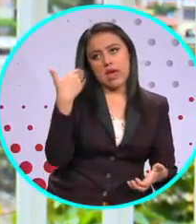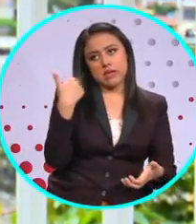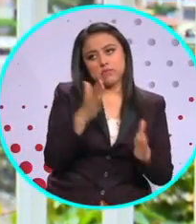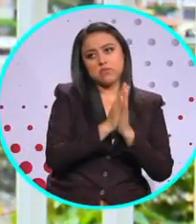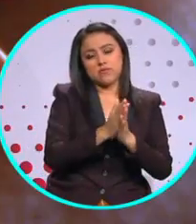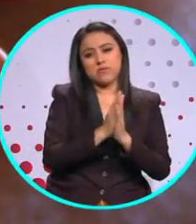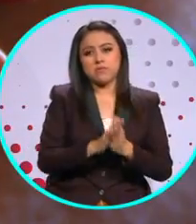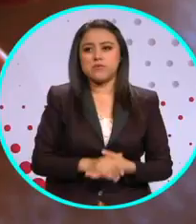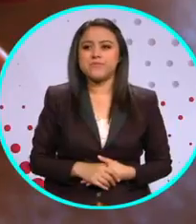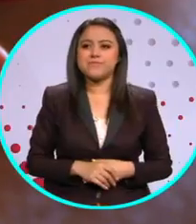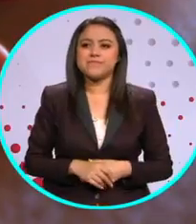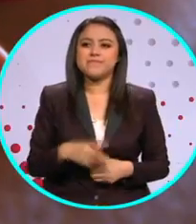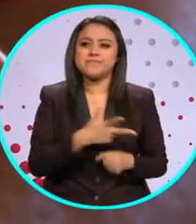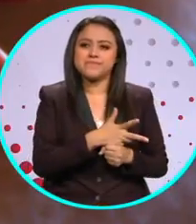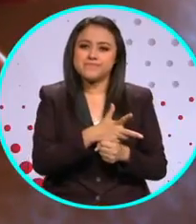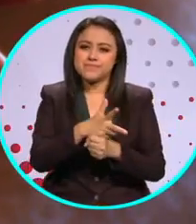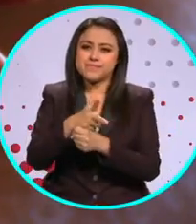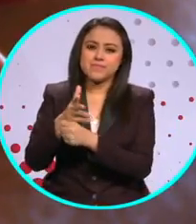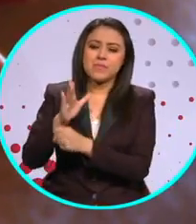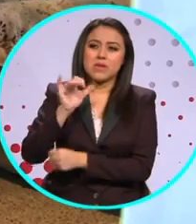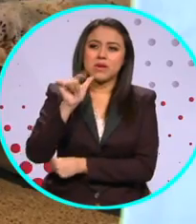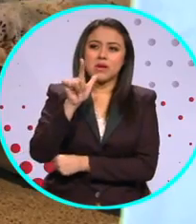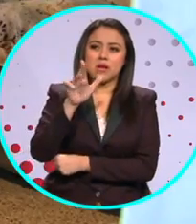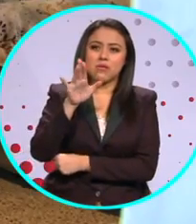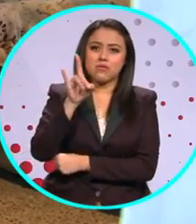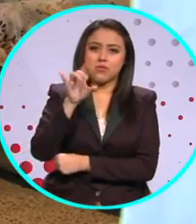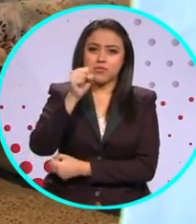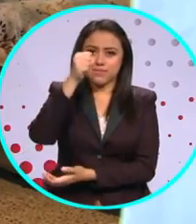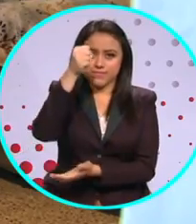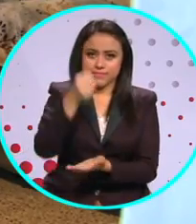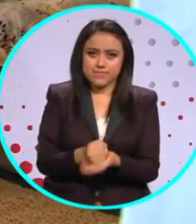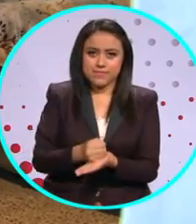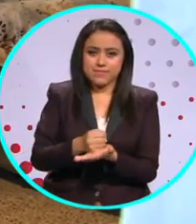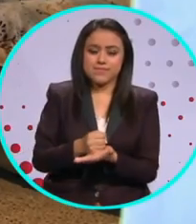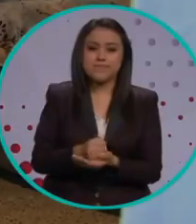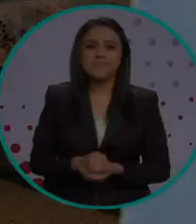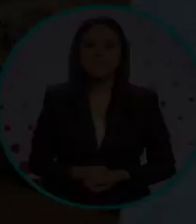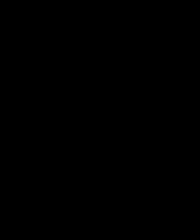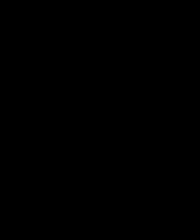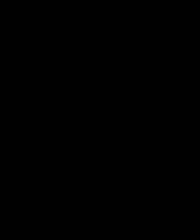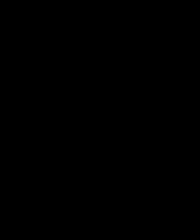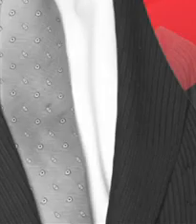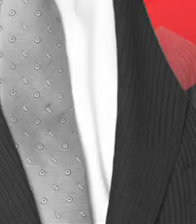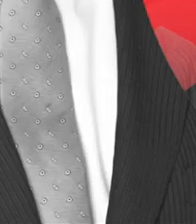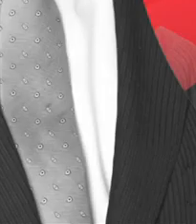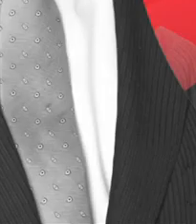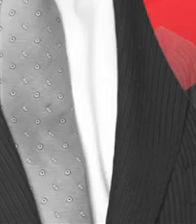trabajábamos. Con imágenes de Claudio Kiwa, para quien corresponda, Brenda Cervantes.